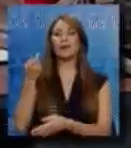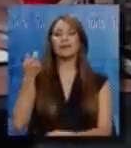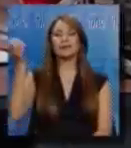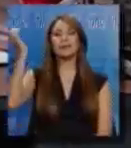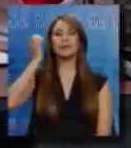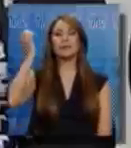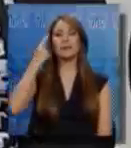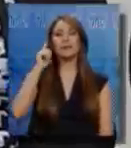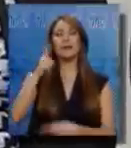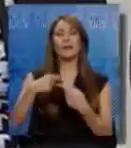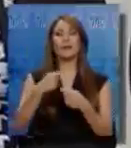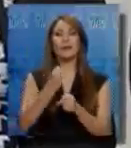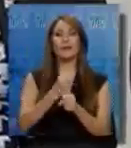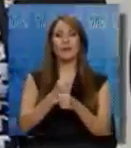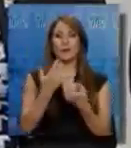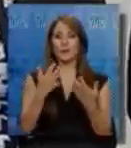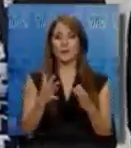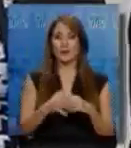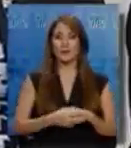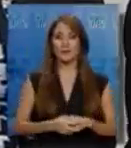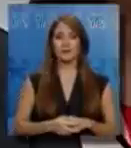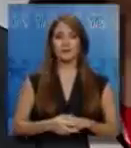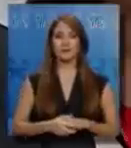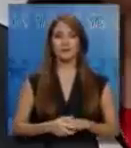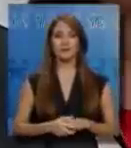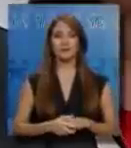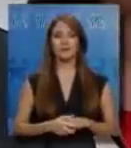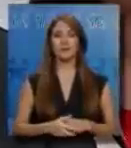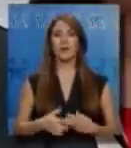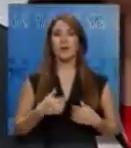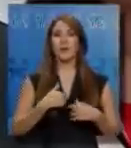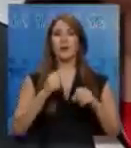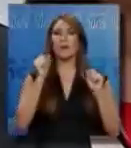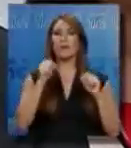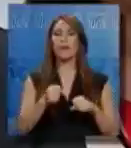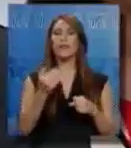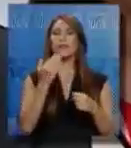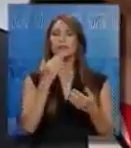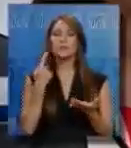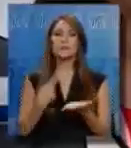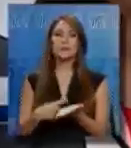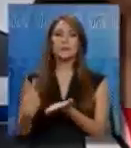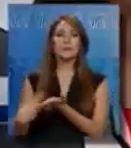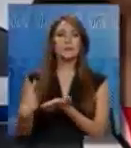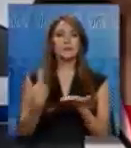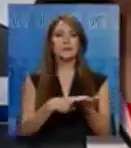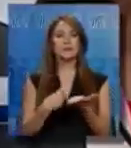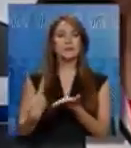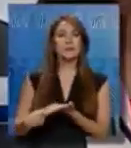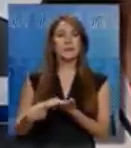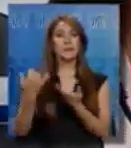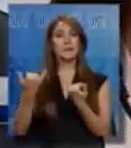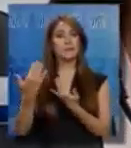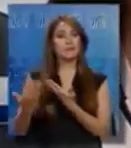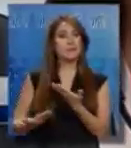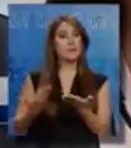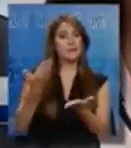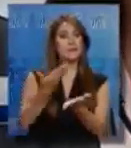que no están de acuerdo con la incorporación del seguro de desempleo. Puede discutir, todavía vamos a hacer propuestas